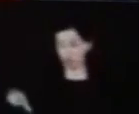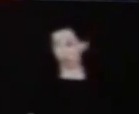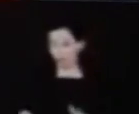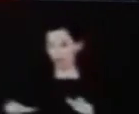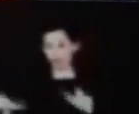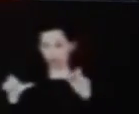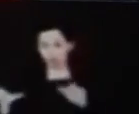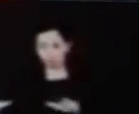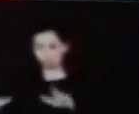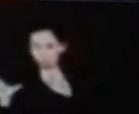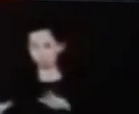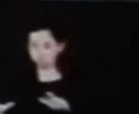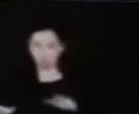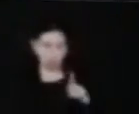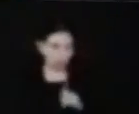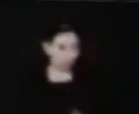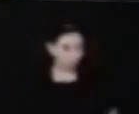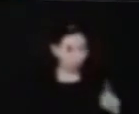con pueblo pobre.